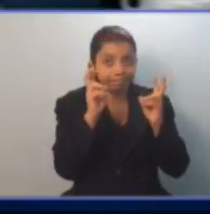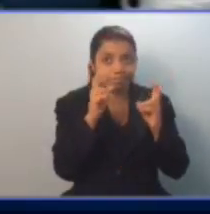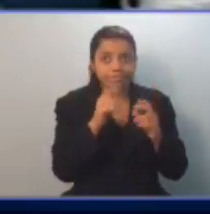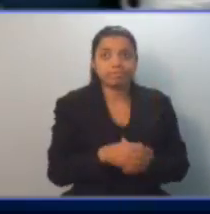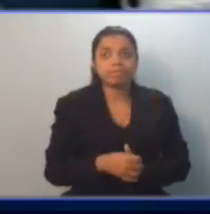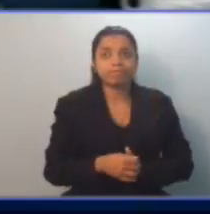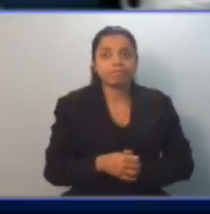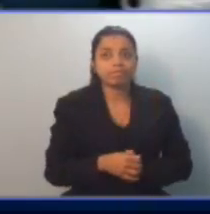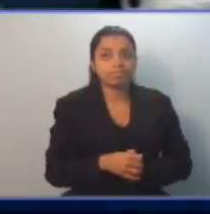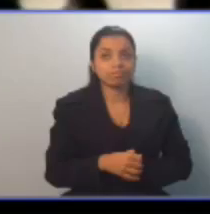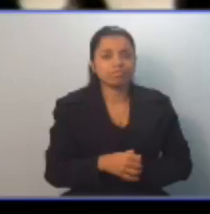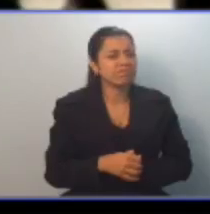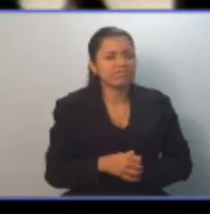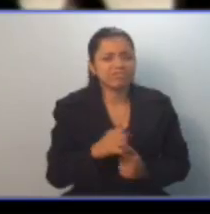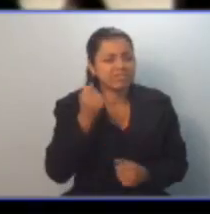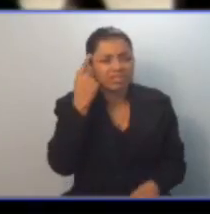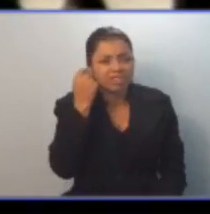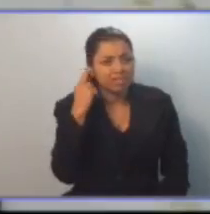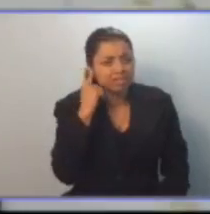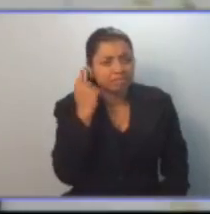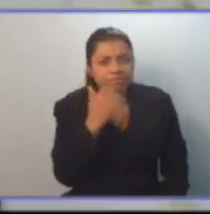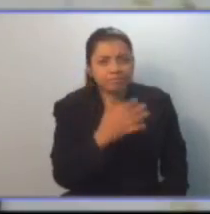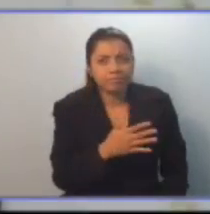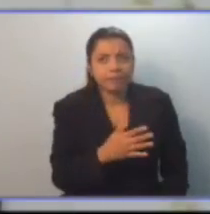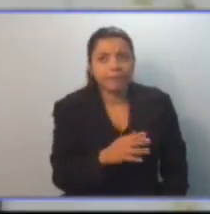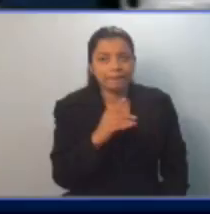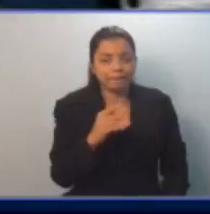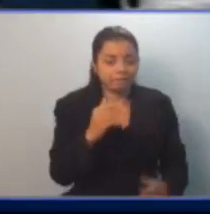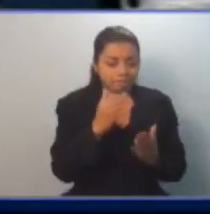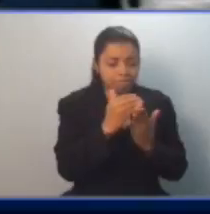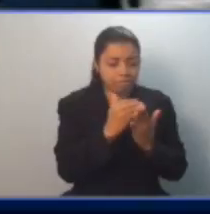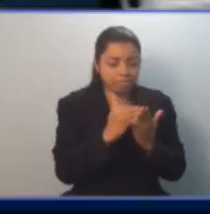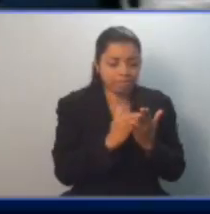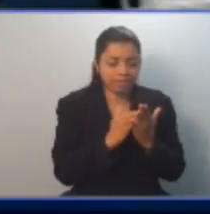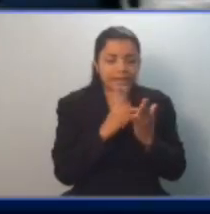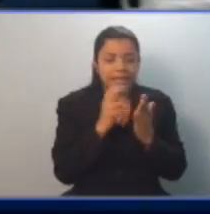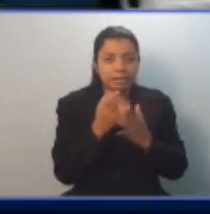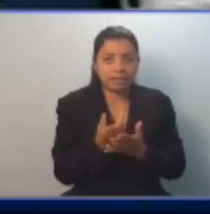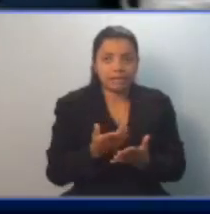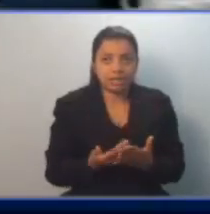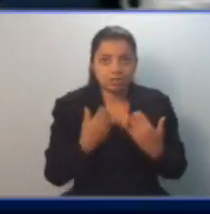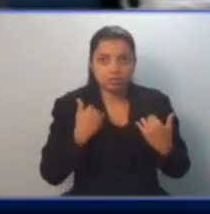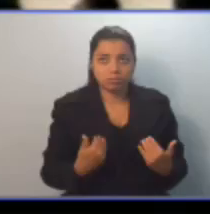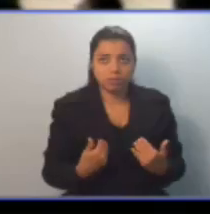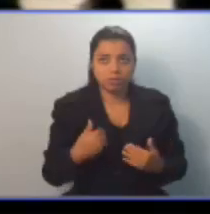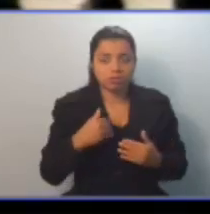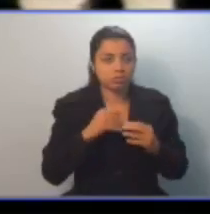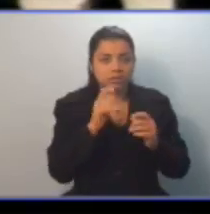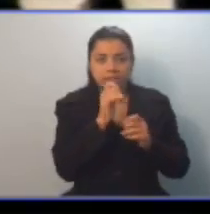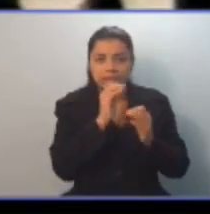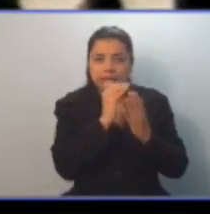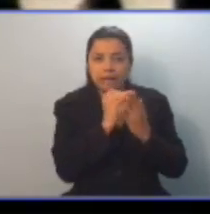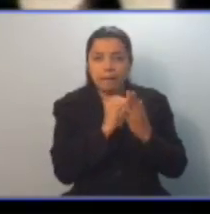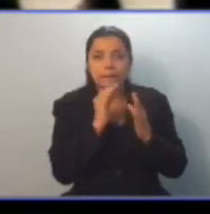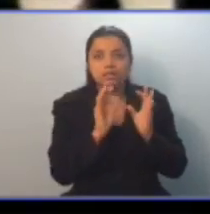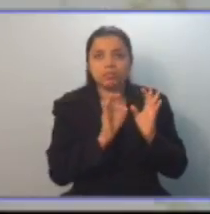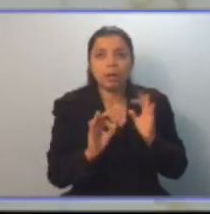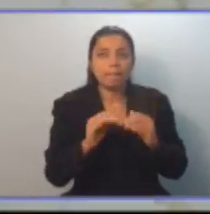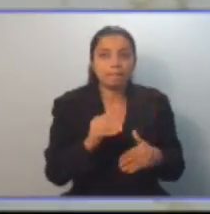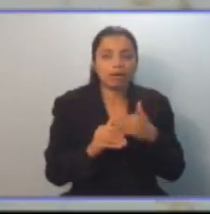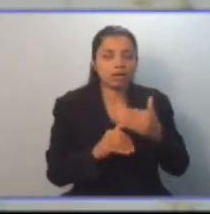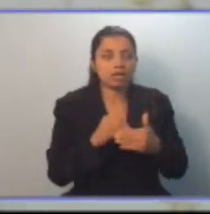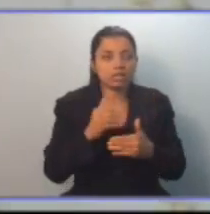principio. ¿Me puede repetir? No escuché bien el principio. Principio de progresividad de los derechos humanos. Bueno, yo